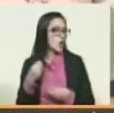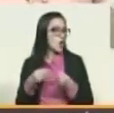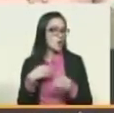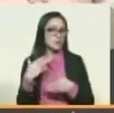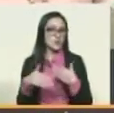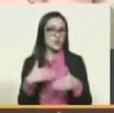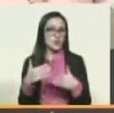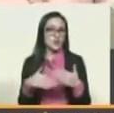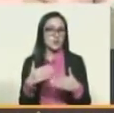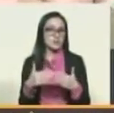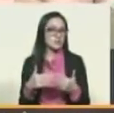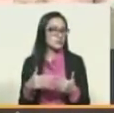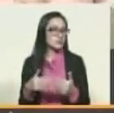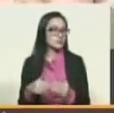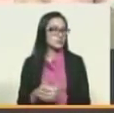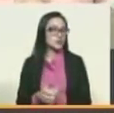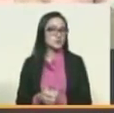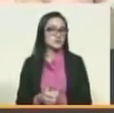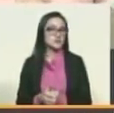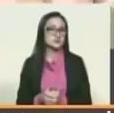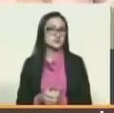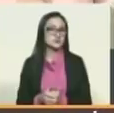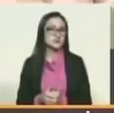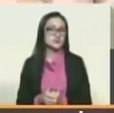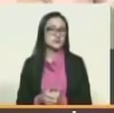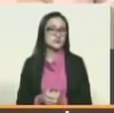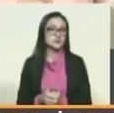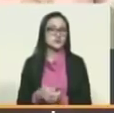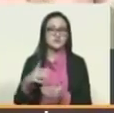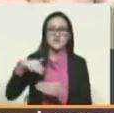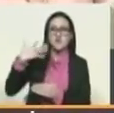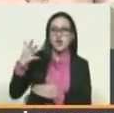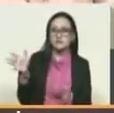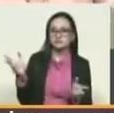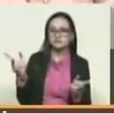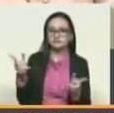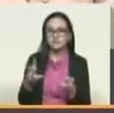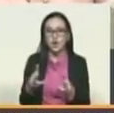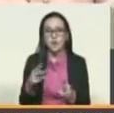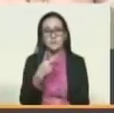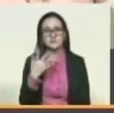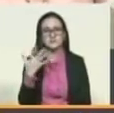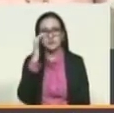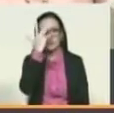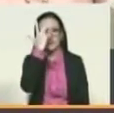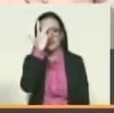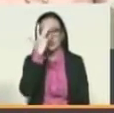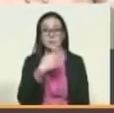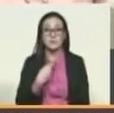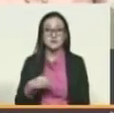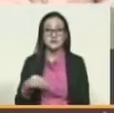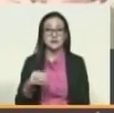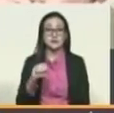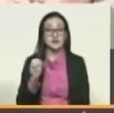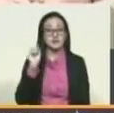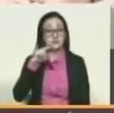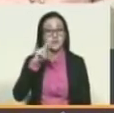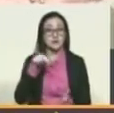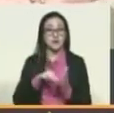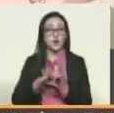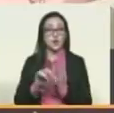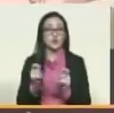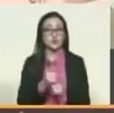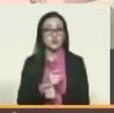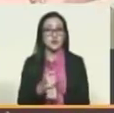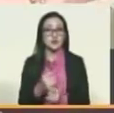el proceso para la inscripción en el exterior, que cierra el 25 de febrero. Y para la presidenta de la Asamblea Nacional Constituyente, volviendo